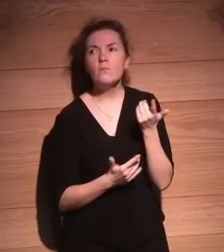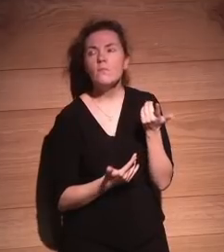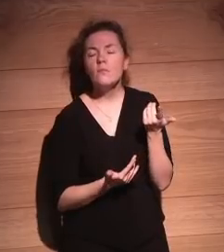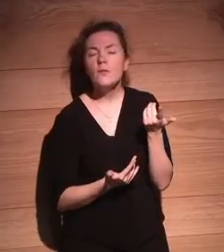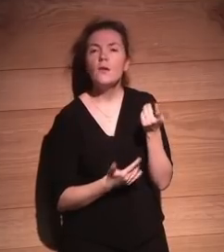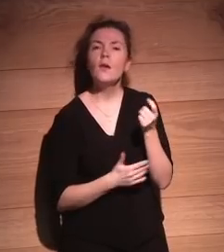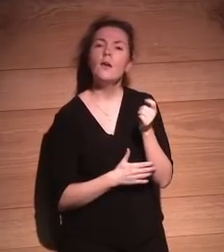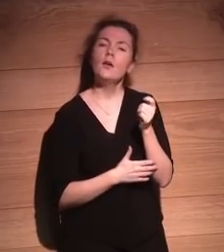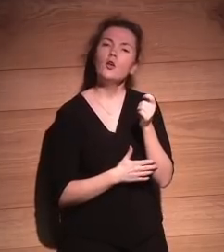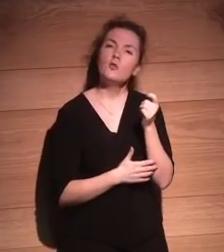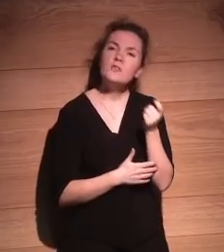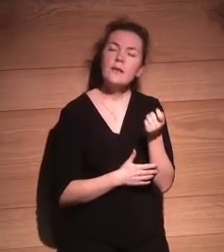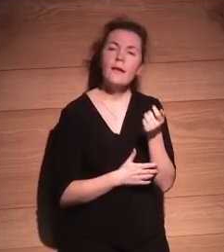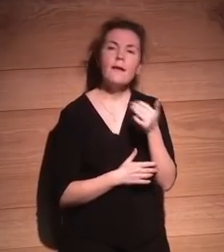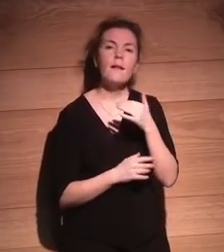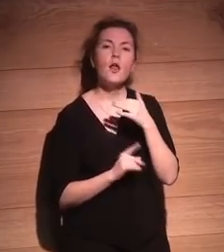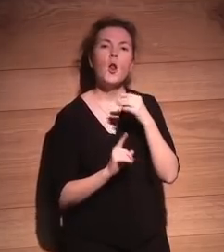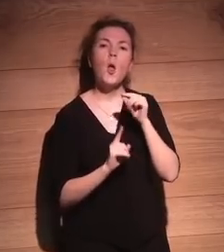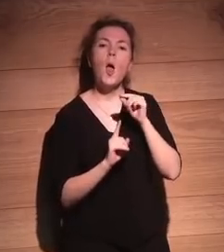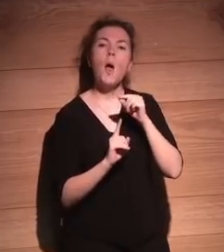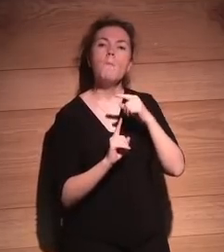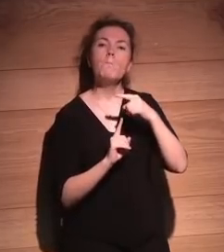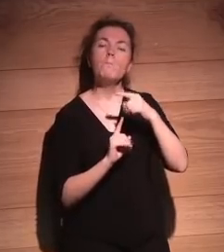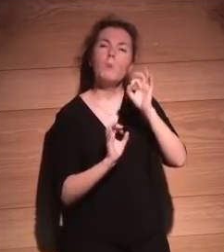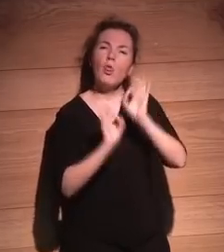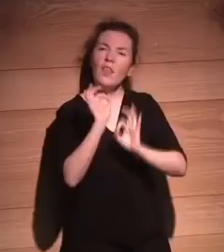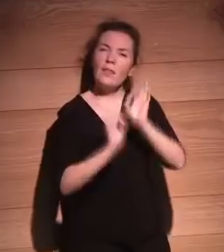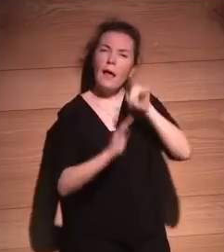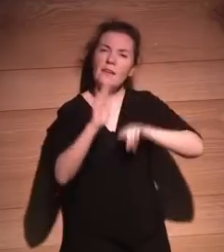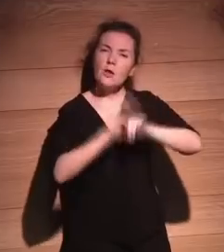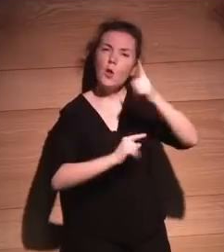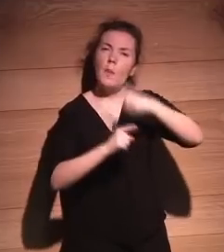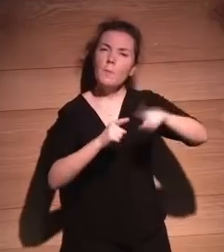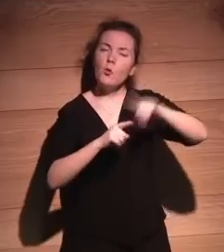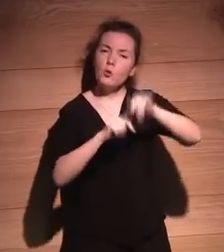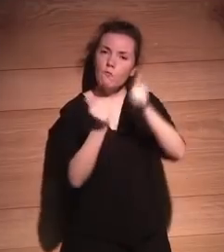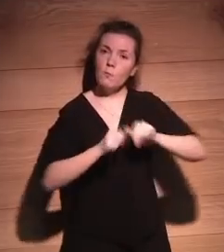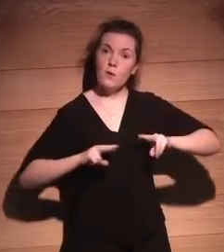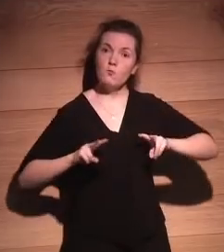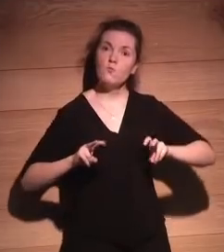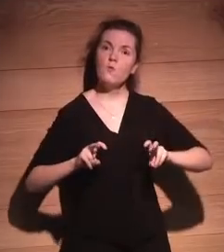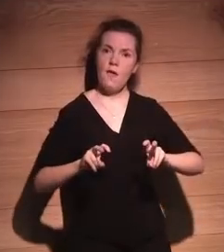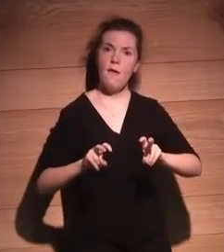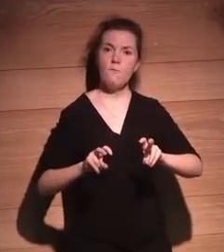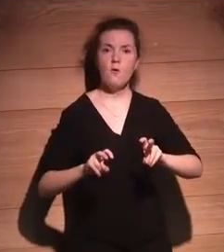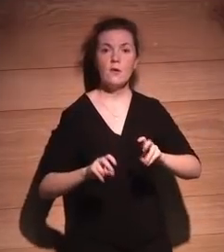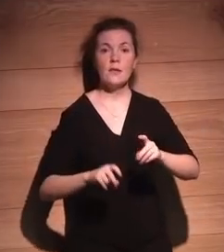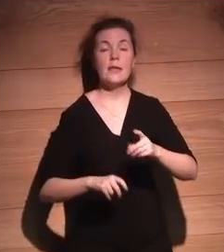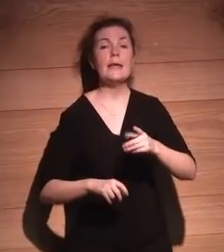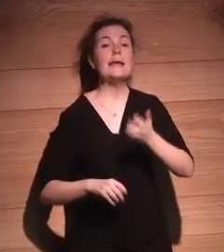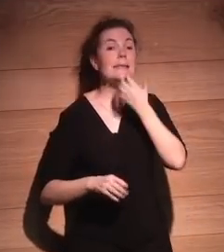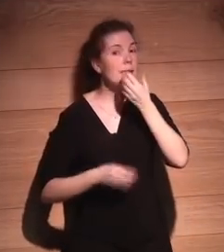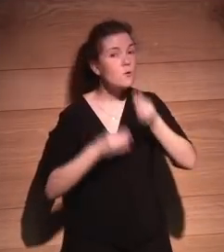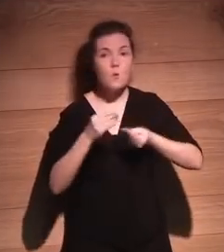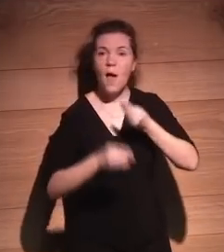alcanzar una cota de desarrollo de producto de manera innovadora que sería difícil de